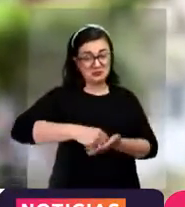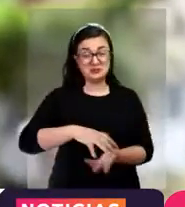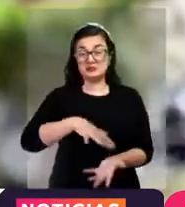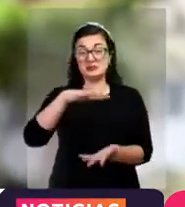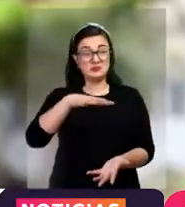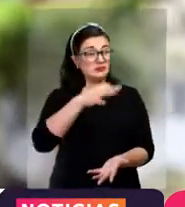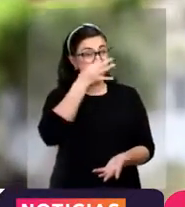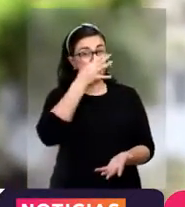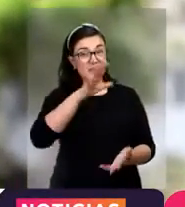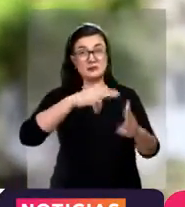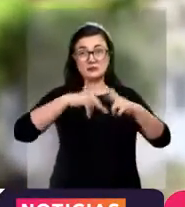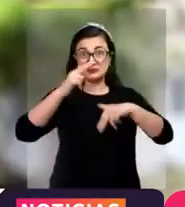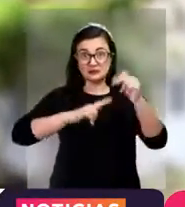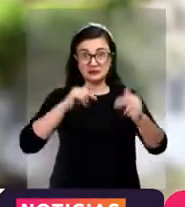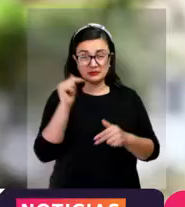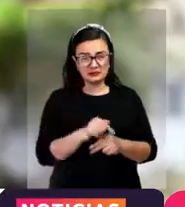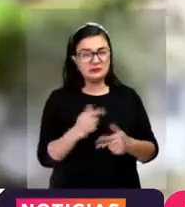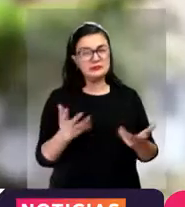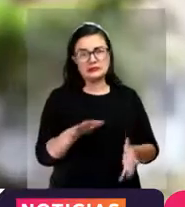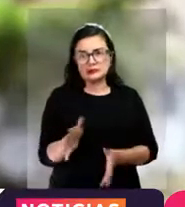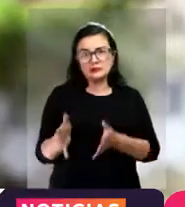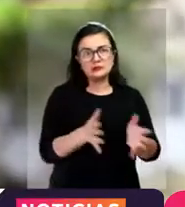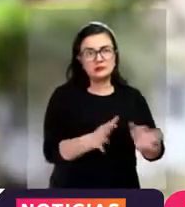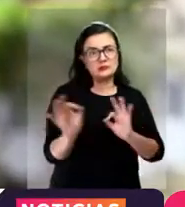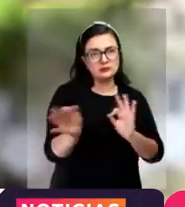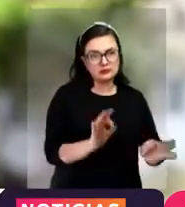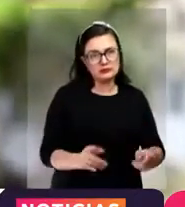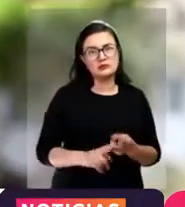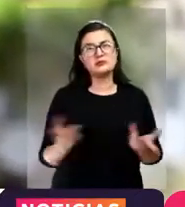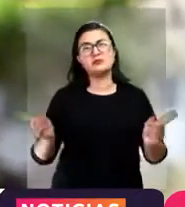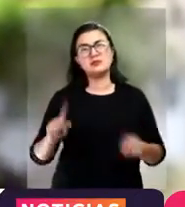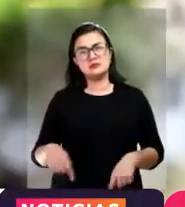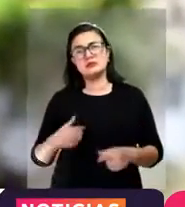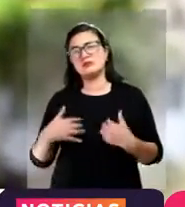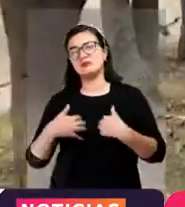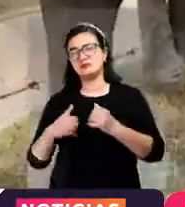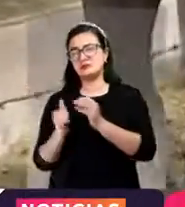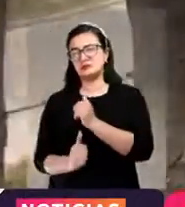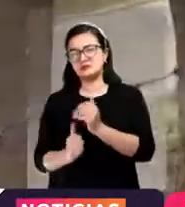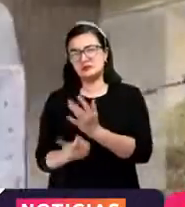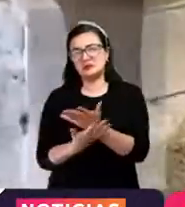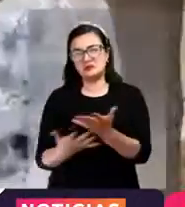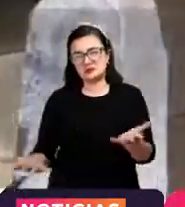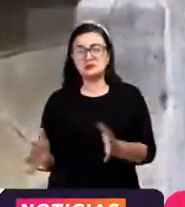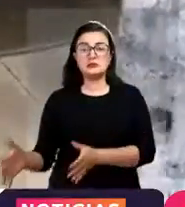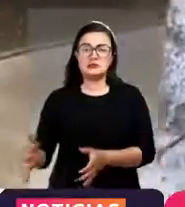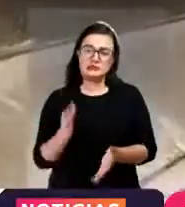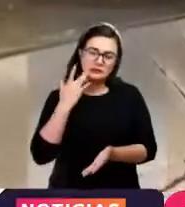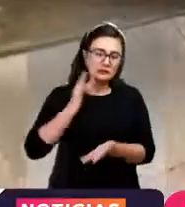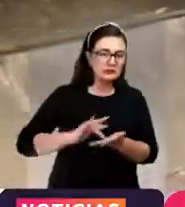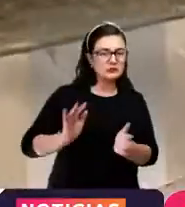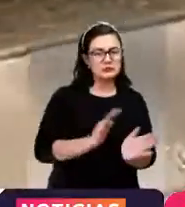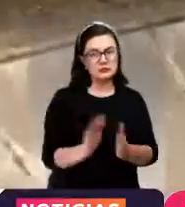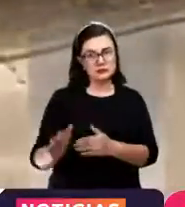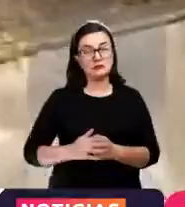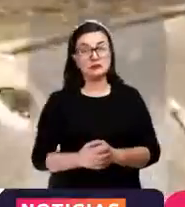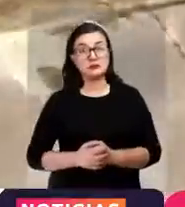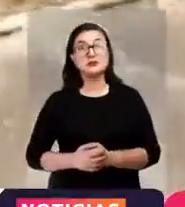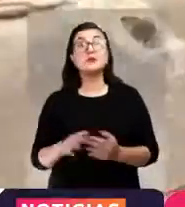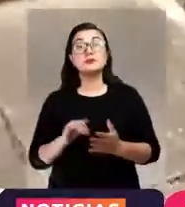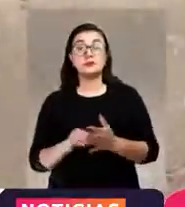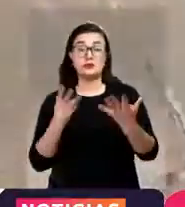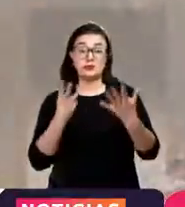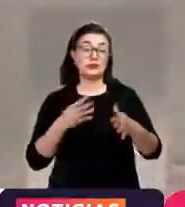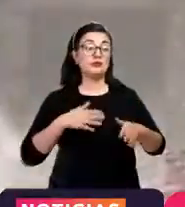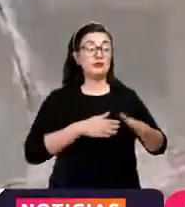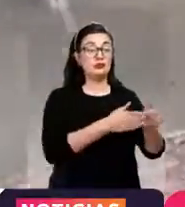y de igual manera con el manejo de los excrementos de nuestros animales de compañía. La localidad tiene 8 cuerpos hídricos, 2